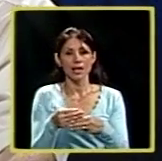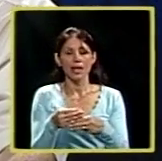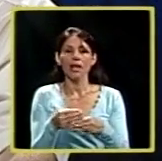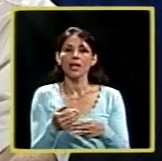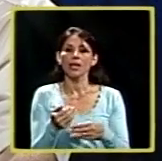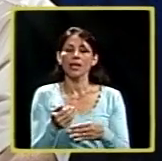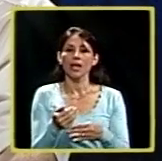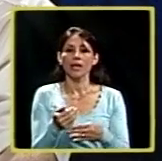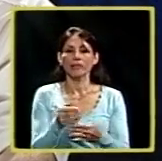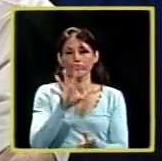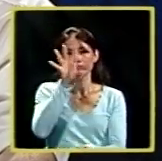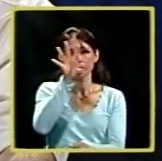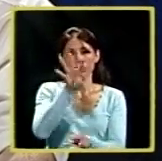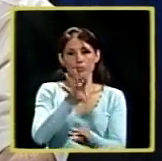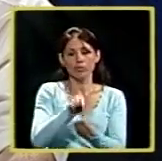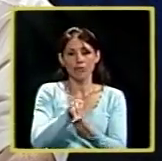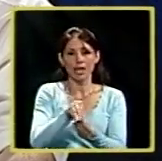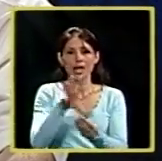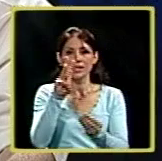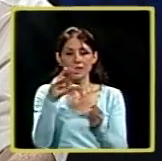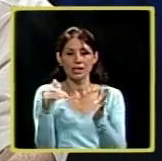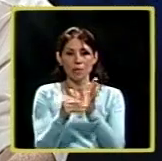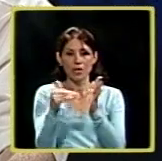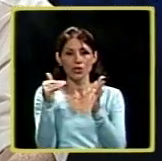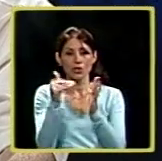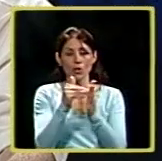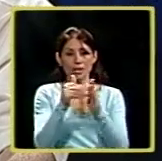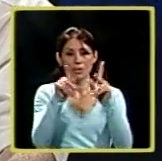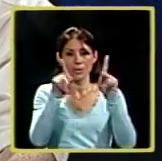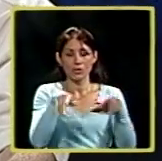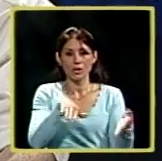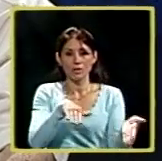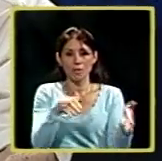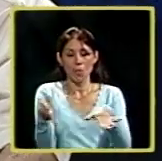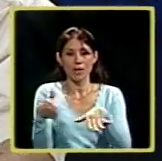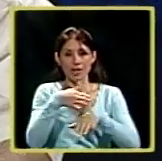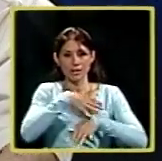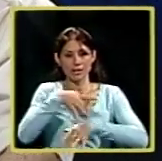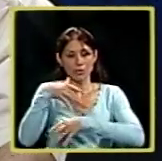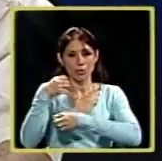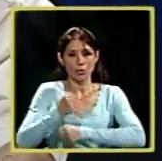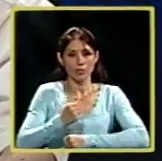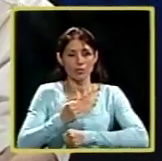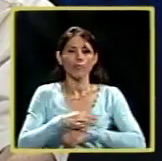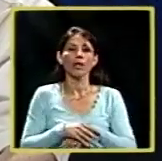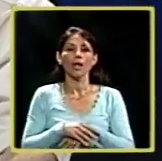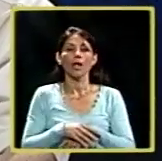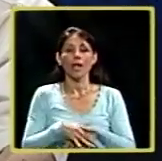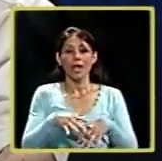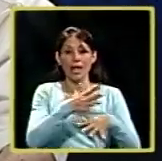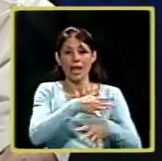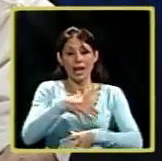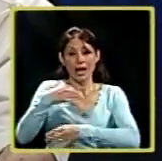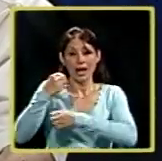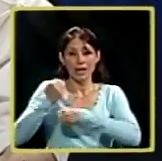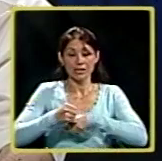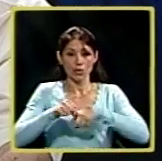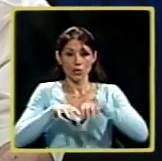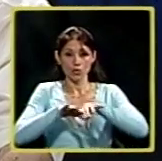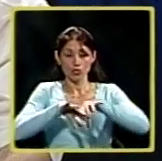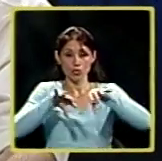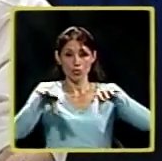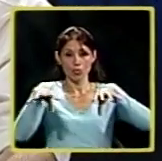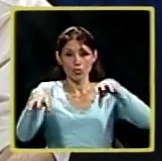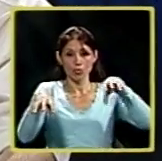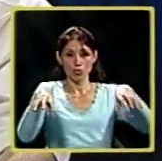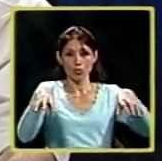un total de unos 6 millones de soldados muertos, los ejércitos de ambos bandos documentaron las